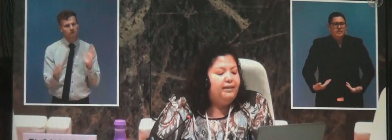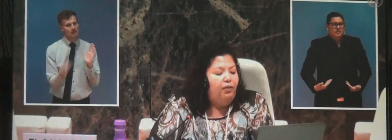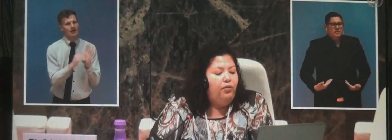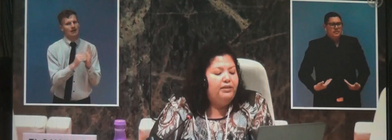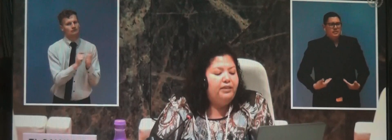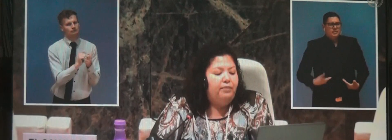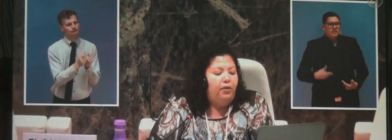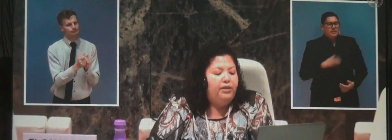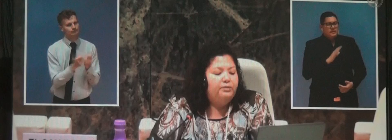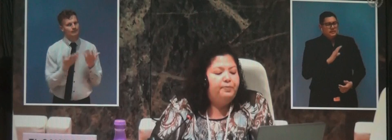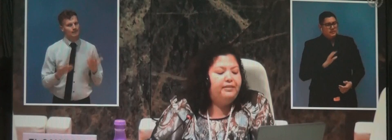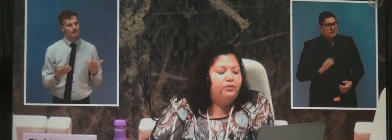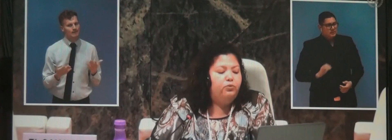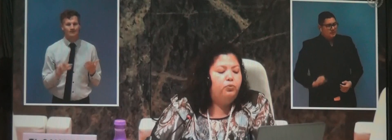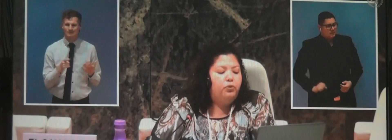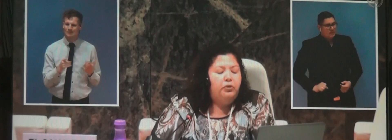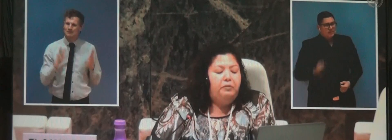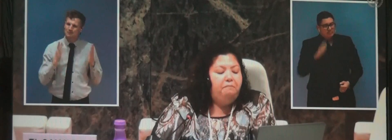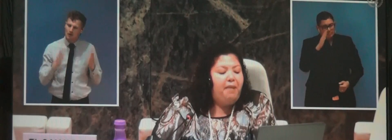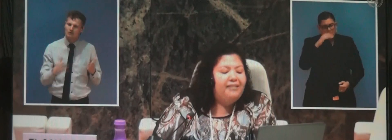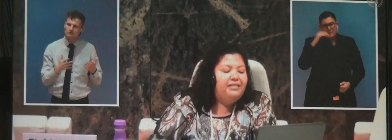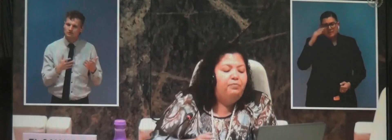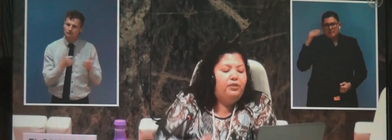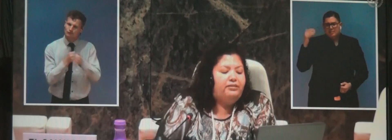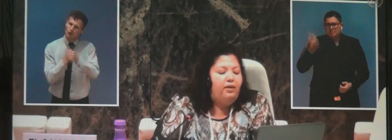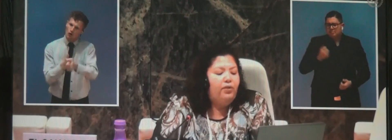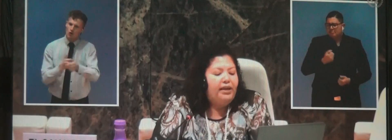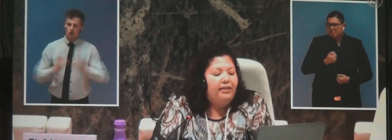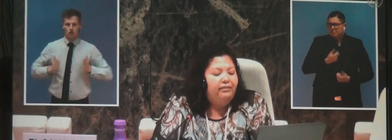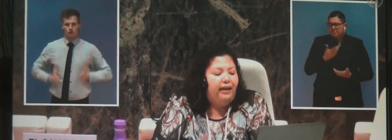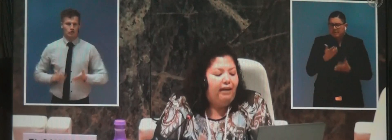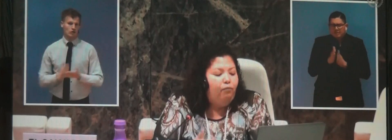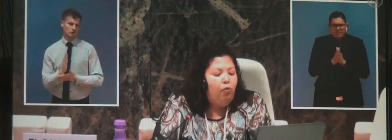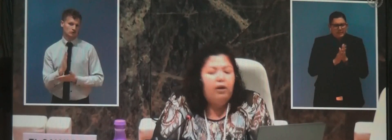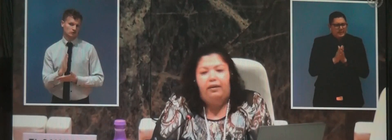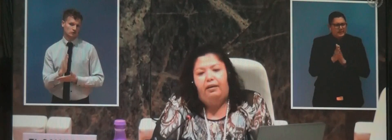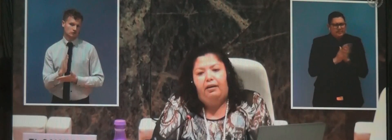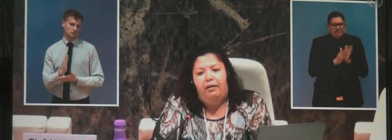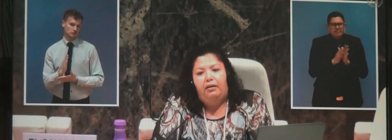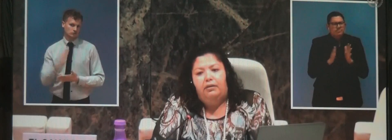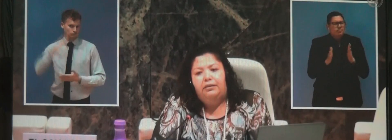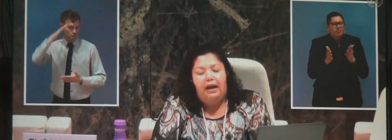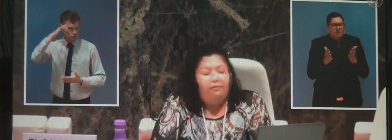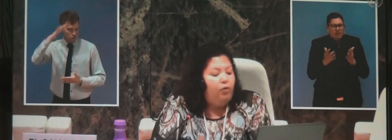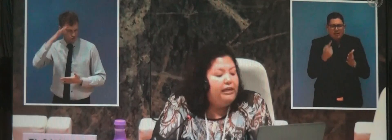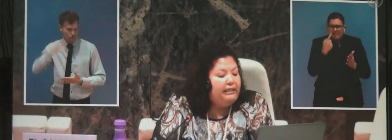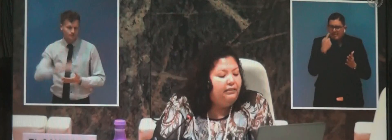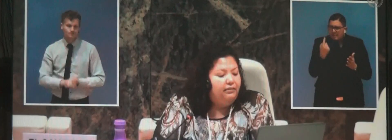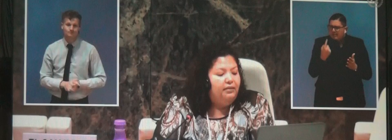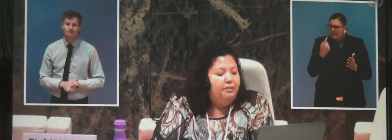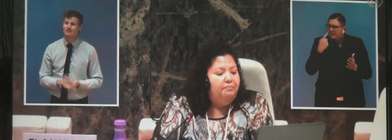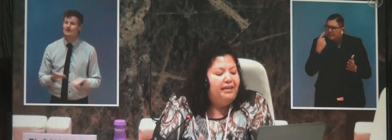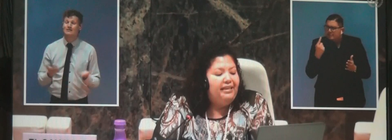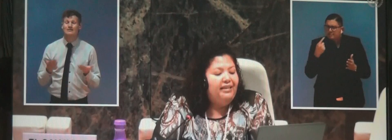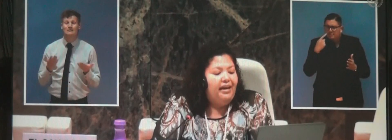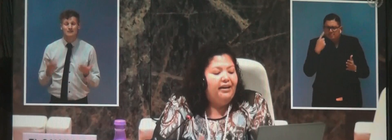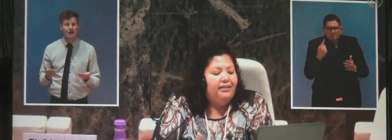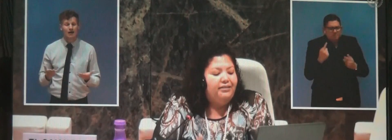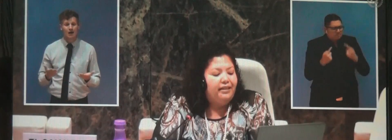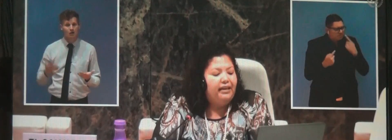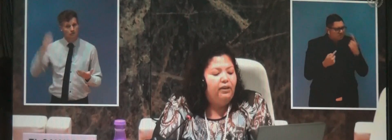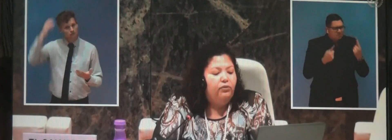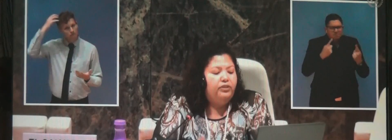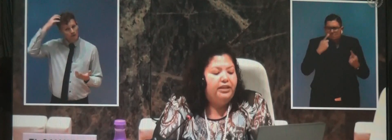El Estado de El Salvador expresa su máximo deseo de ir tras la búsqueda de abolir medidas